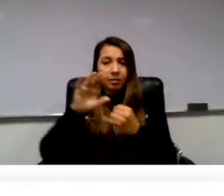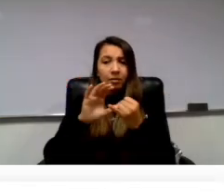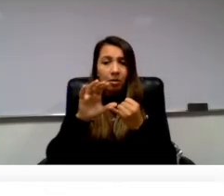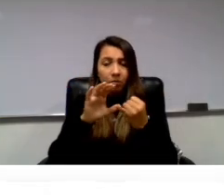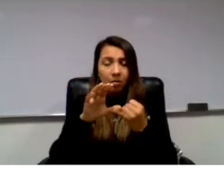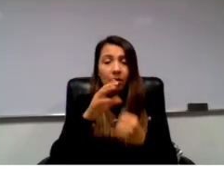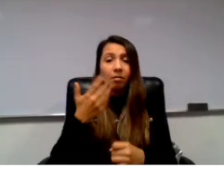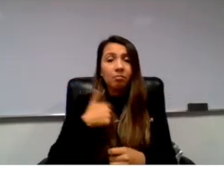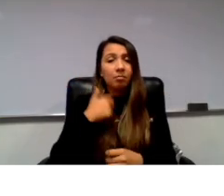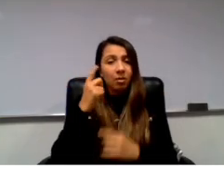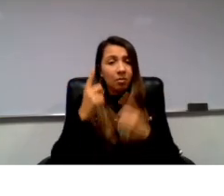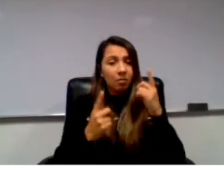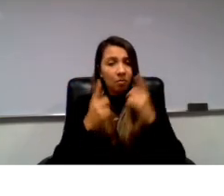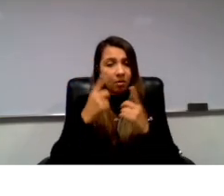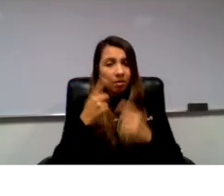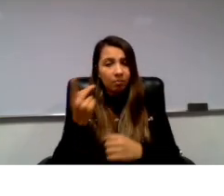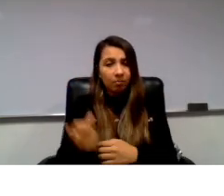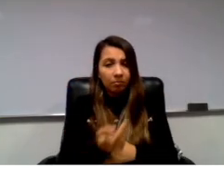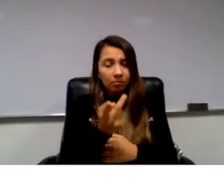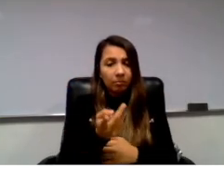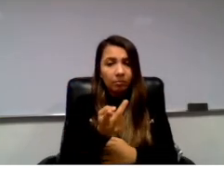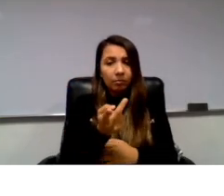Mi duda es si, y aquí